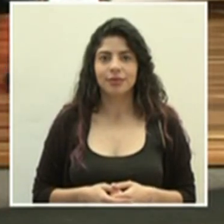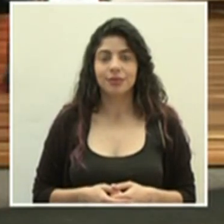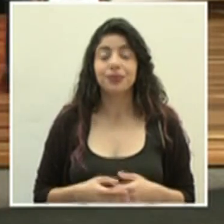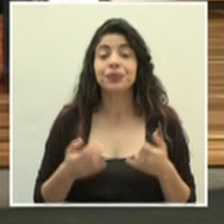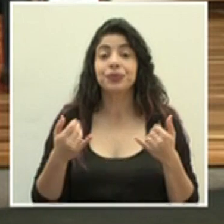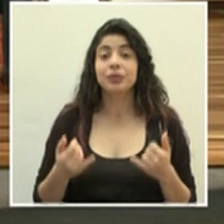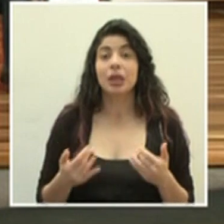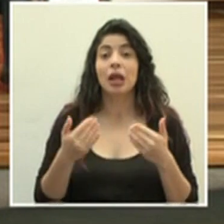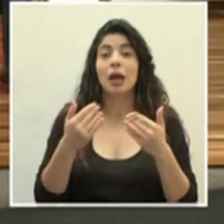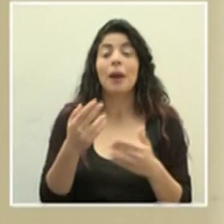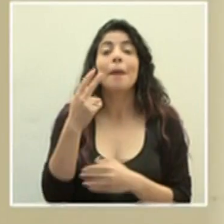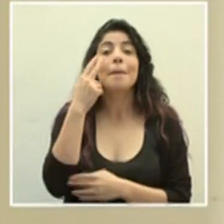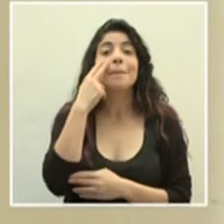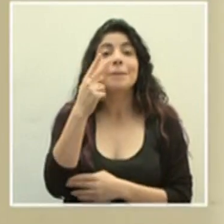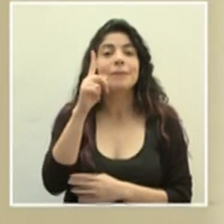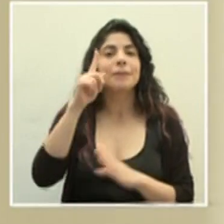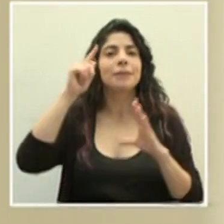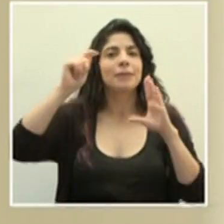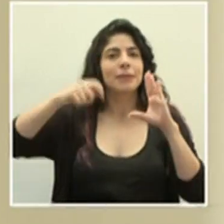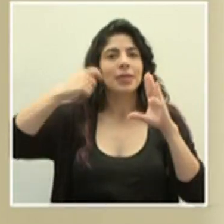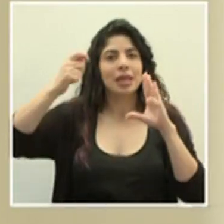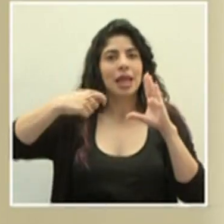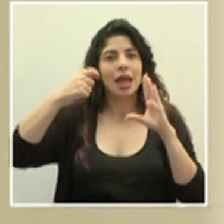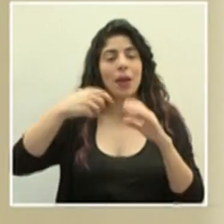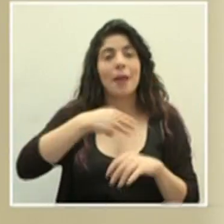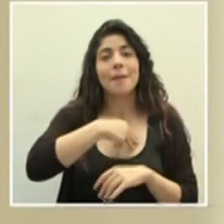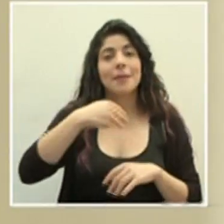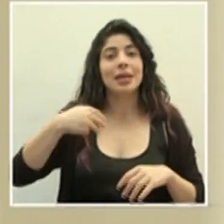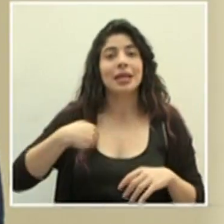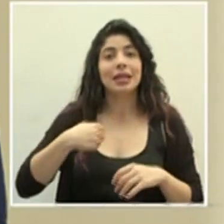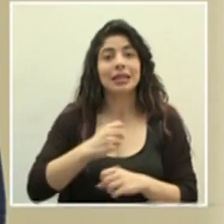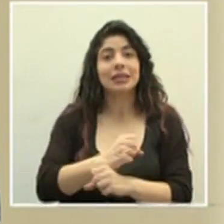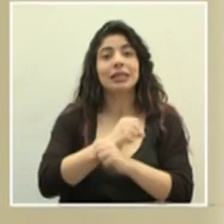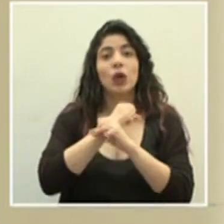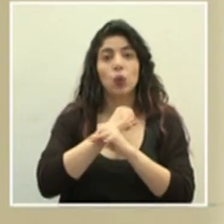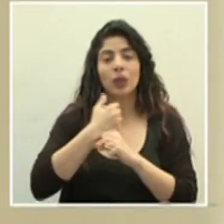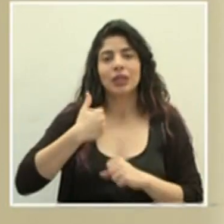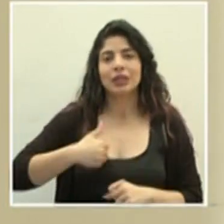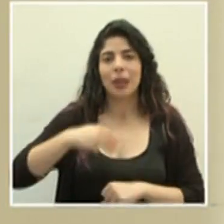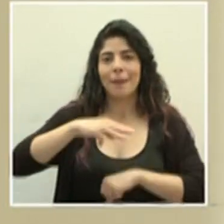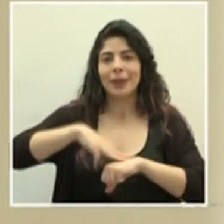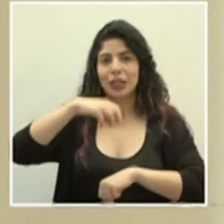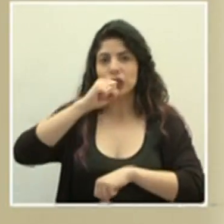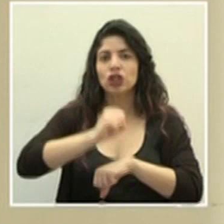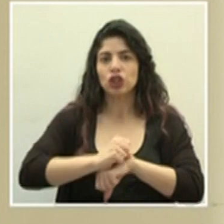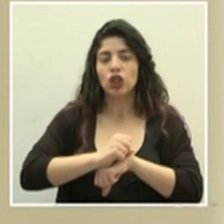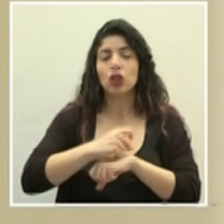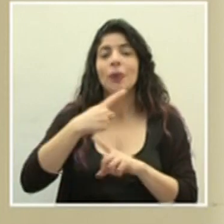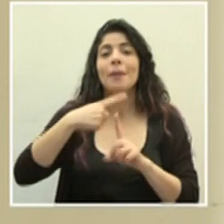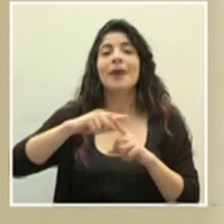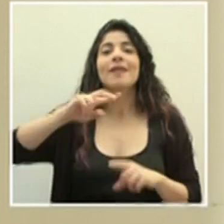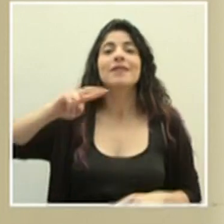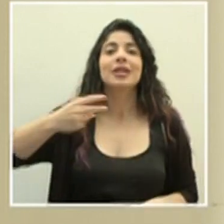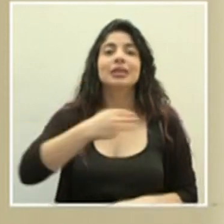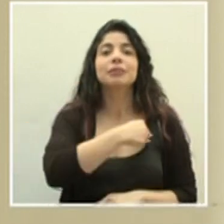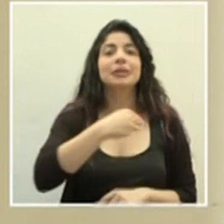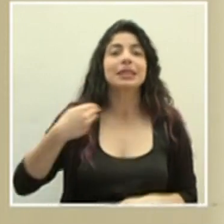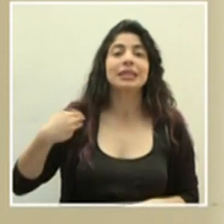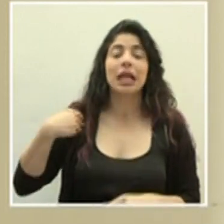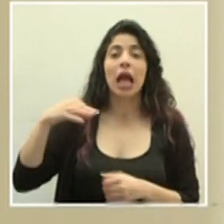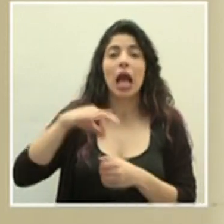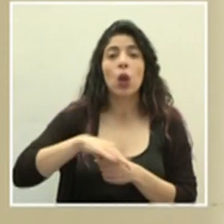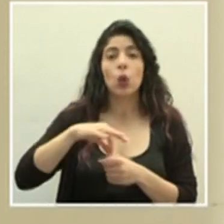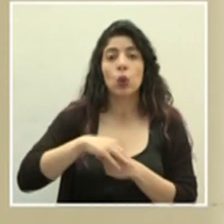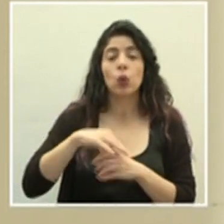A continuación veremos un video en donde el ministro de Seguridad, el señor Michael Soto, y la viceministra de Agricultura